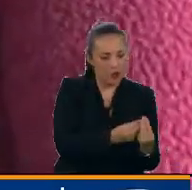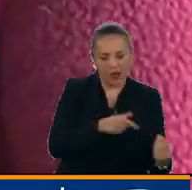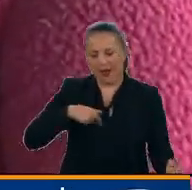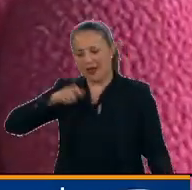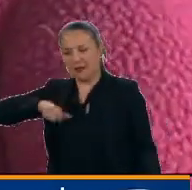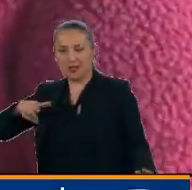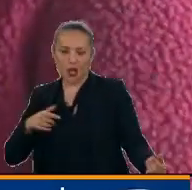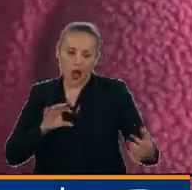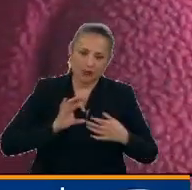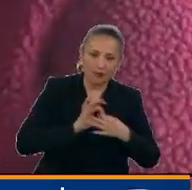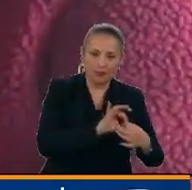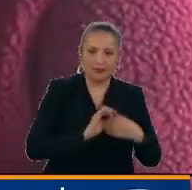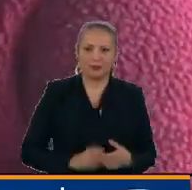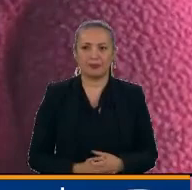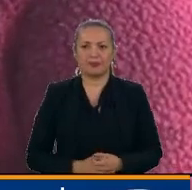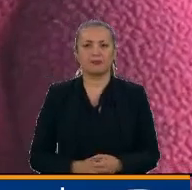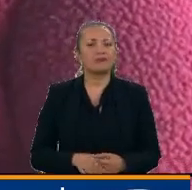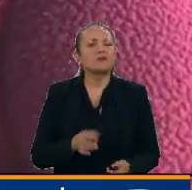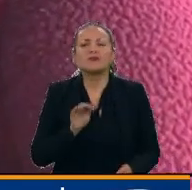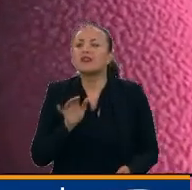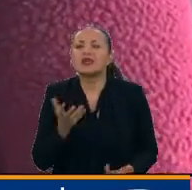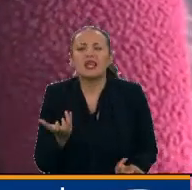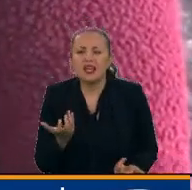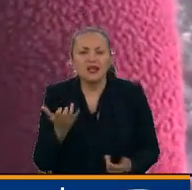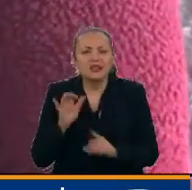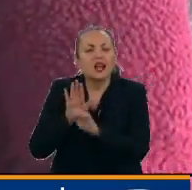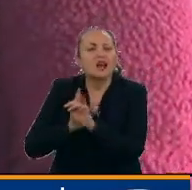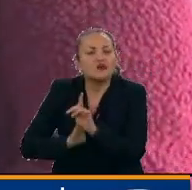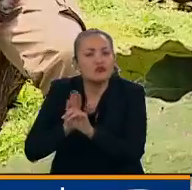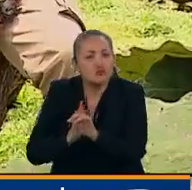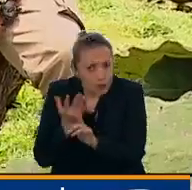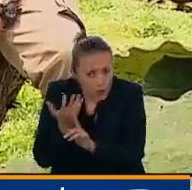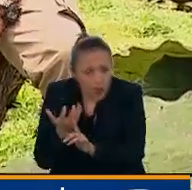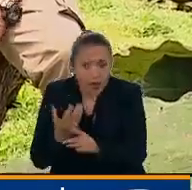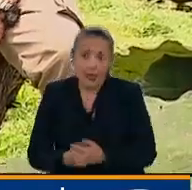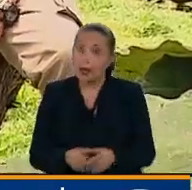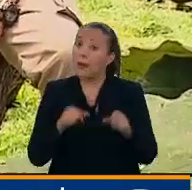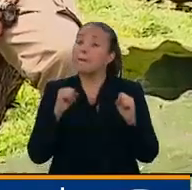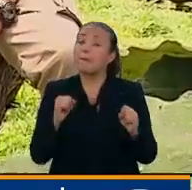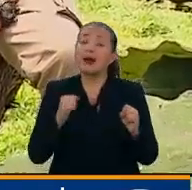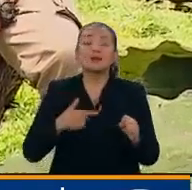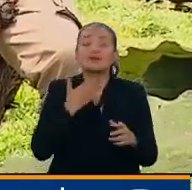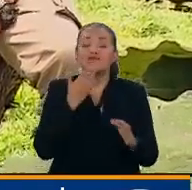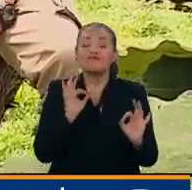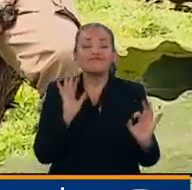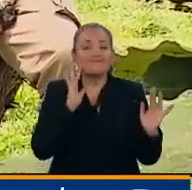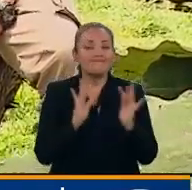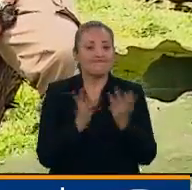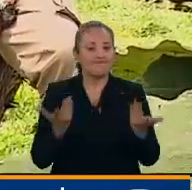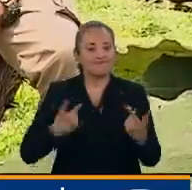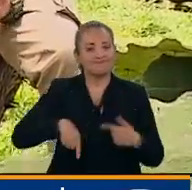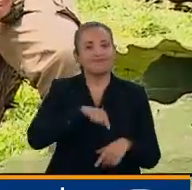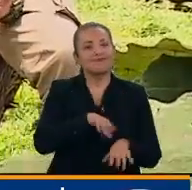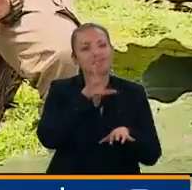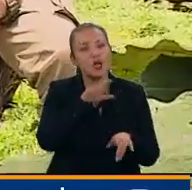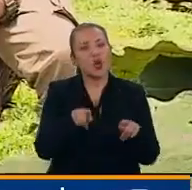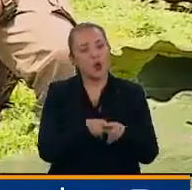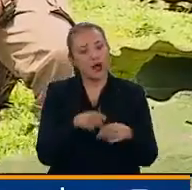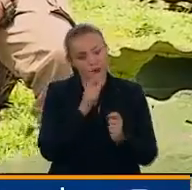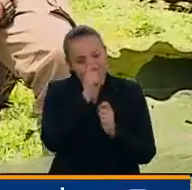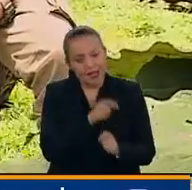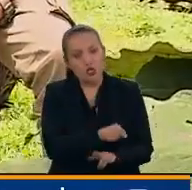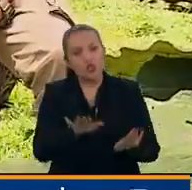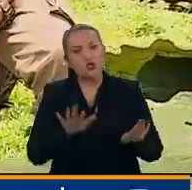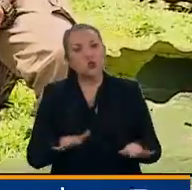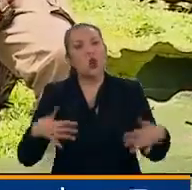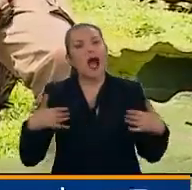quieres? ¿Qué quieres? ¿Qué te sobra? ¿Sí? Finalmente lo mejor que nosotros podemos hacer por nuestros animales es honrar el hecho de que son